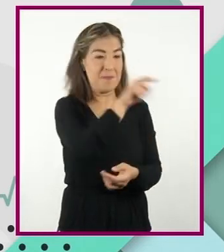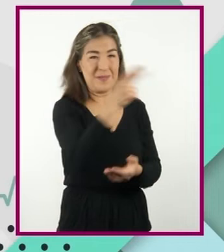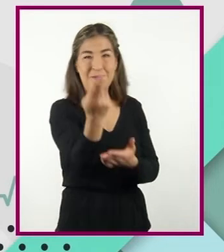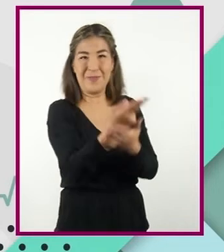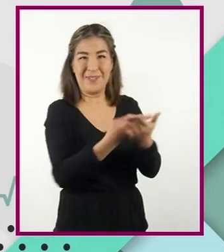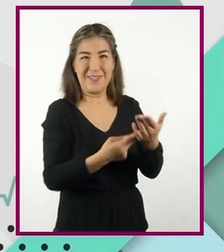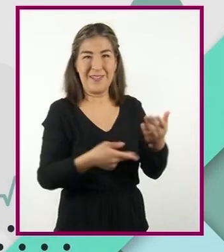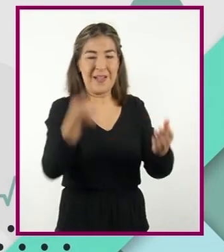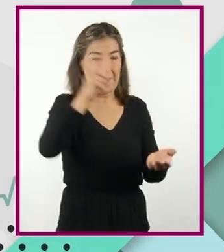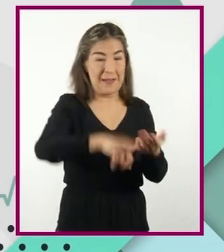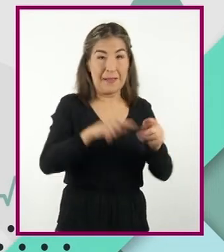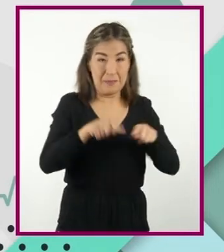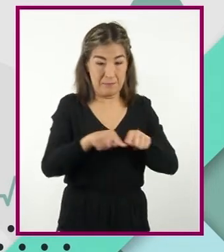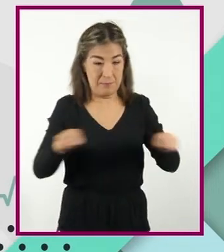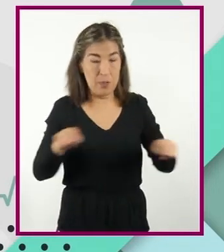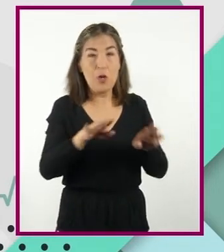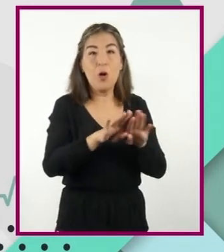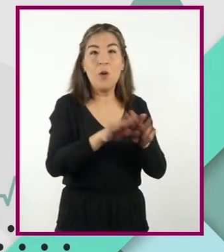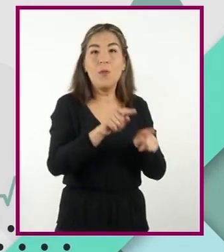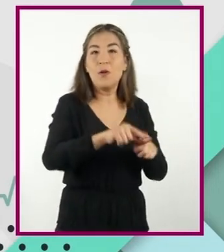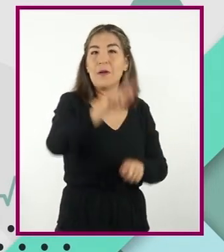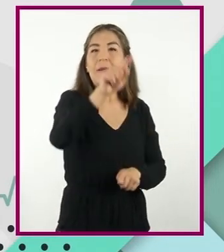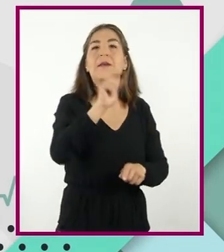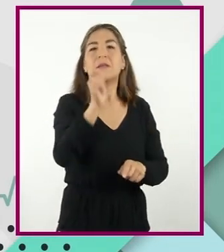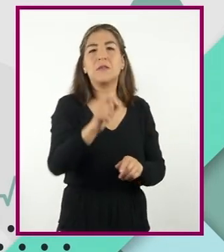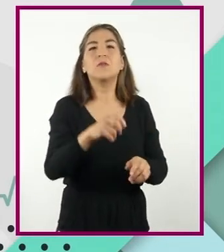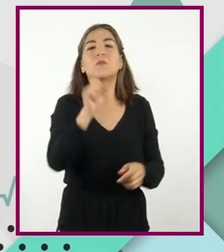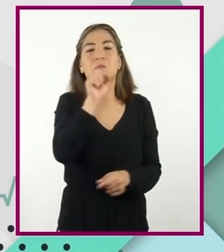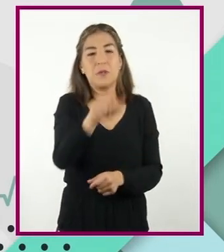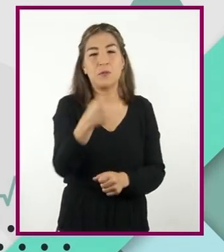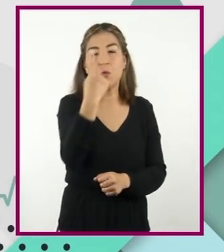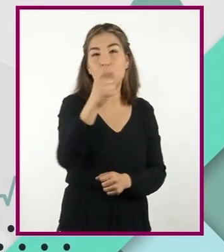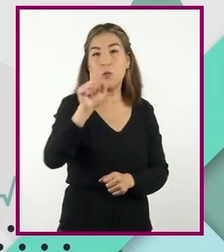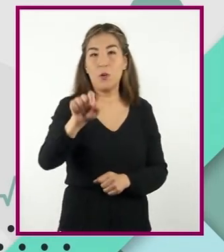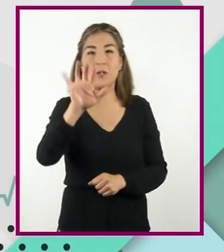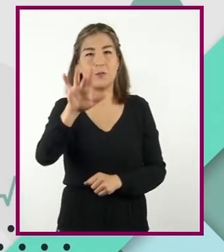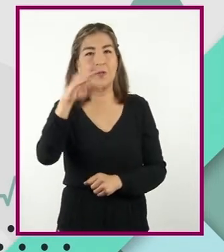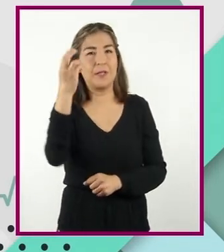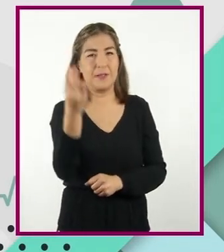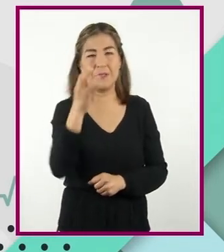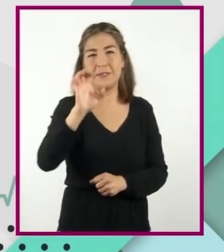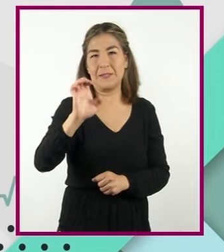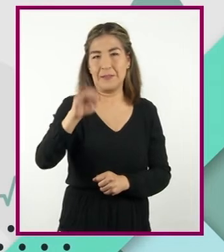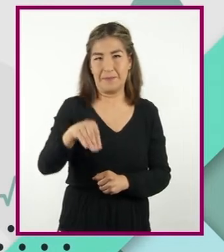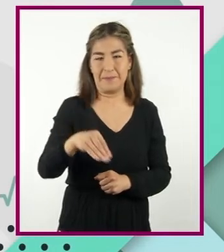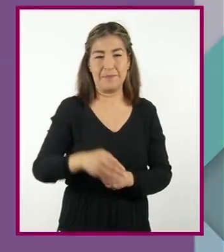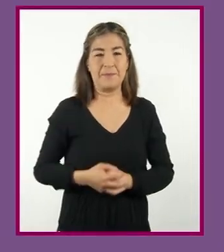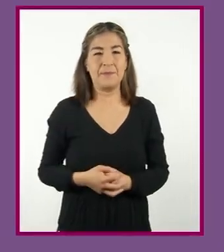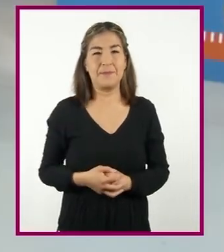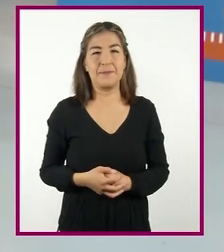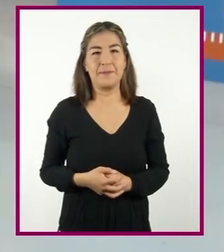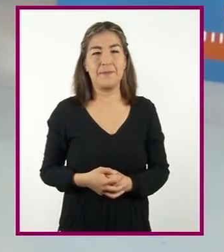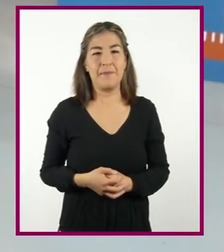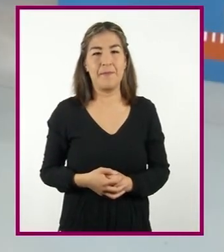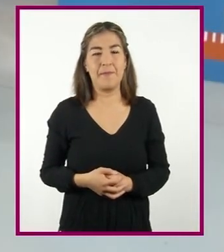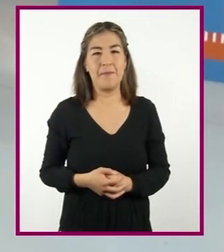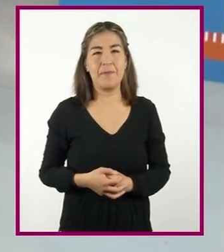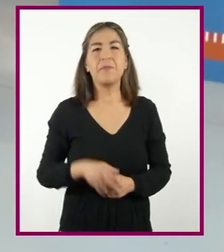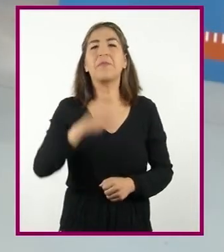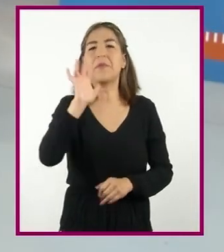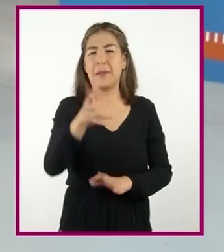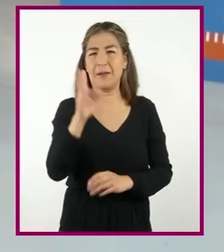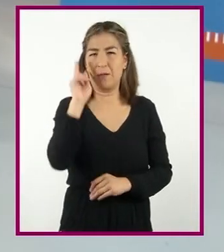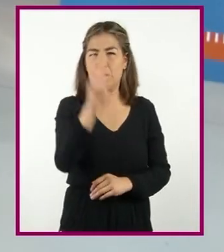de la altura del piso al tablero es igual a 1.53 centímetros. Se ha